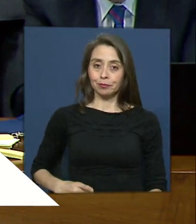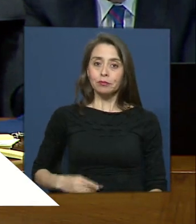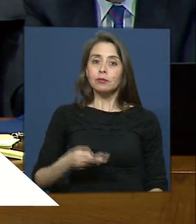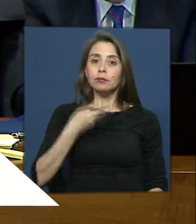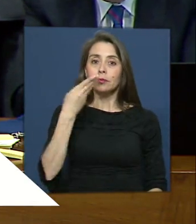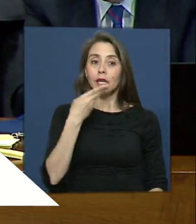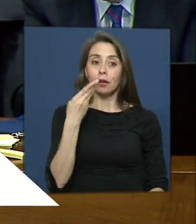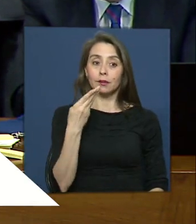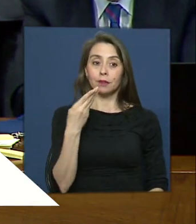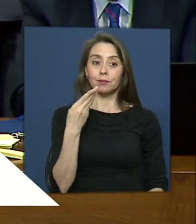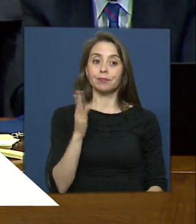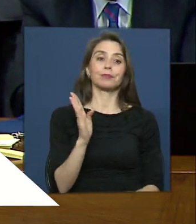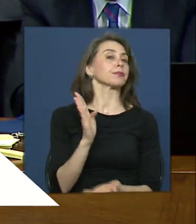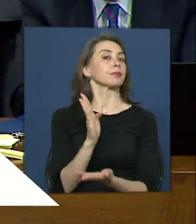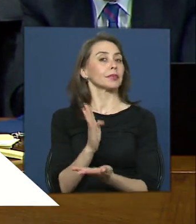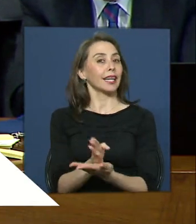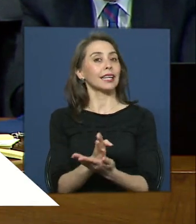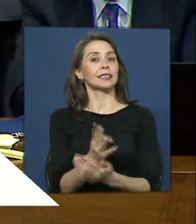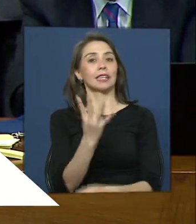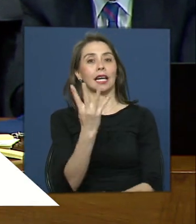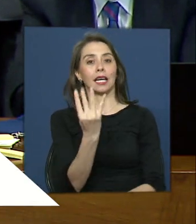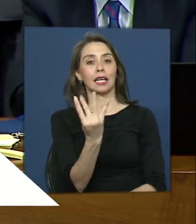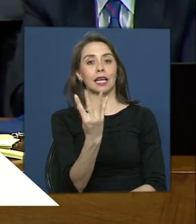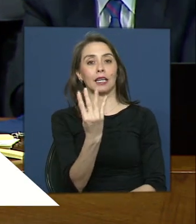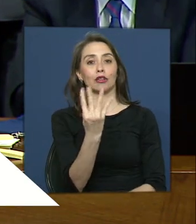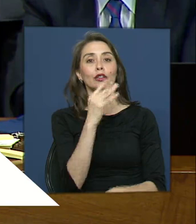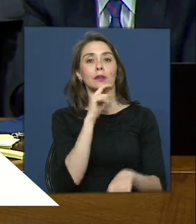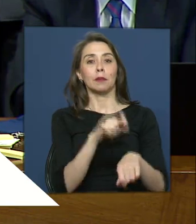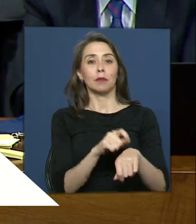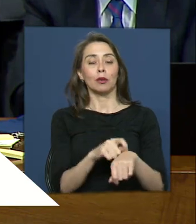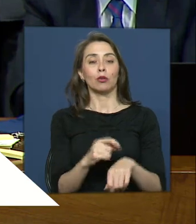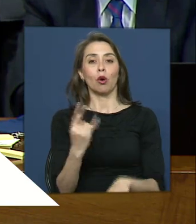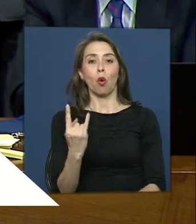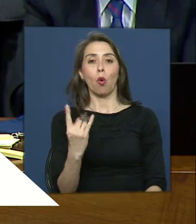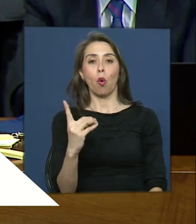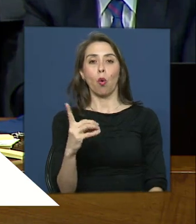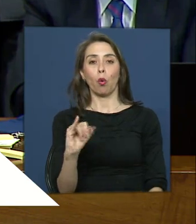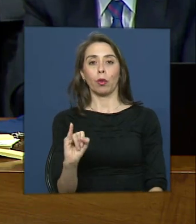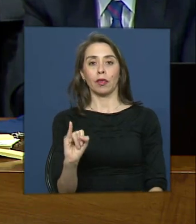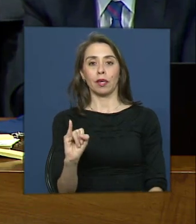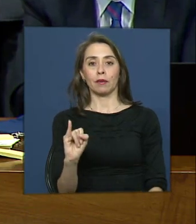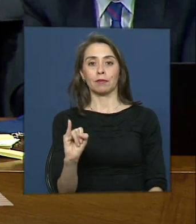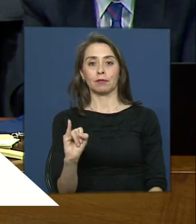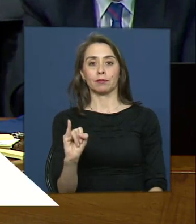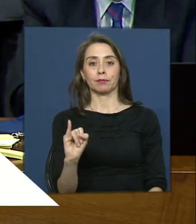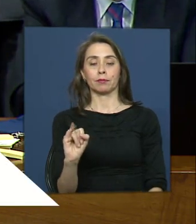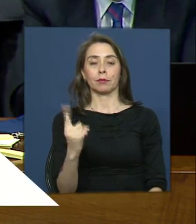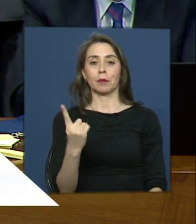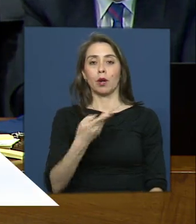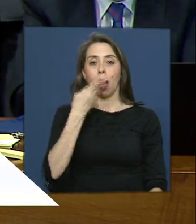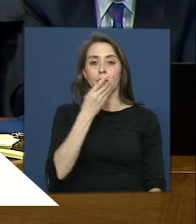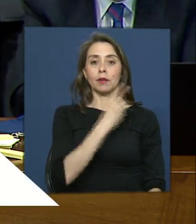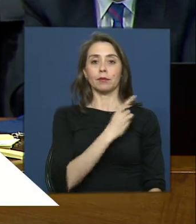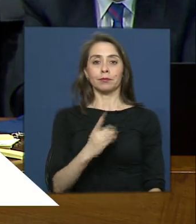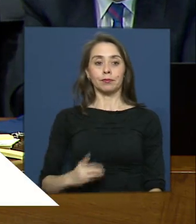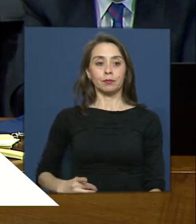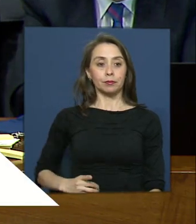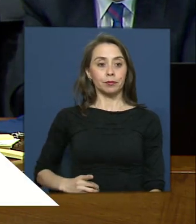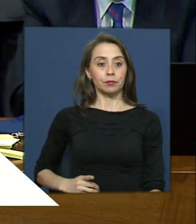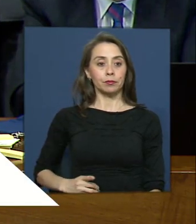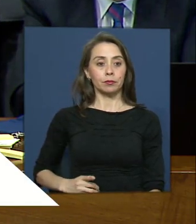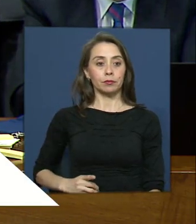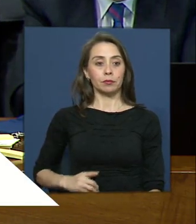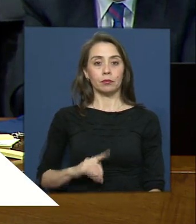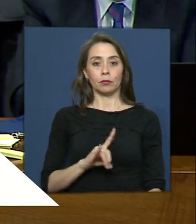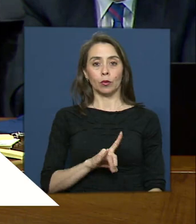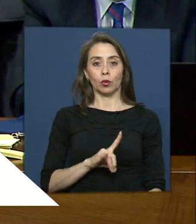palabra hasta por 14 minutos al Comité de la Unión Demócrata e Independiente, teniendo la palabra en primer lugar el diputado señor